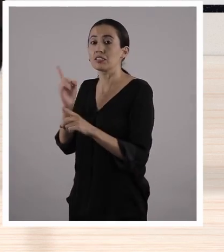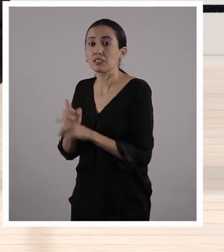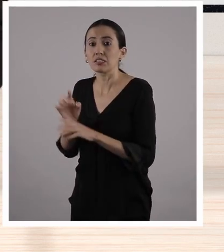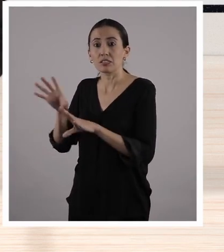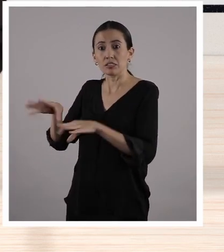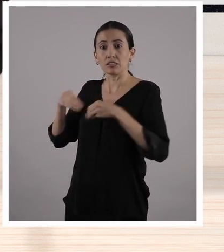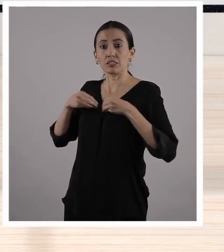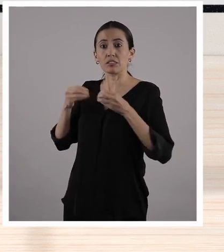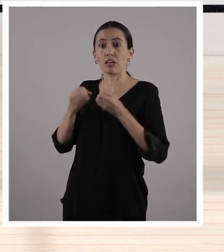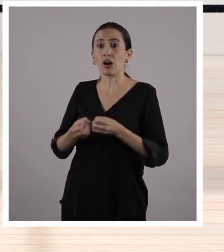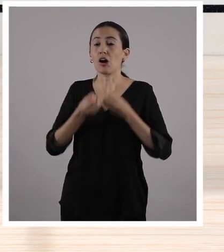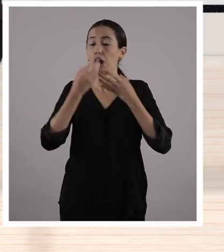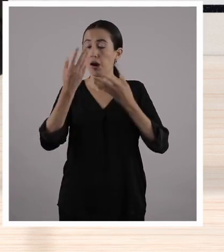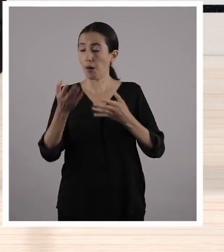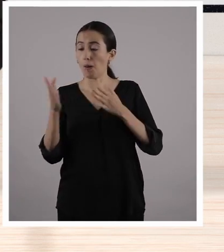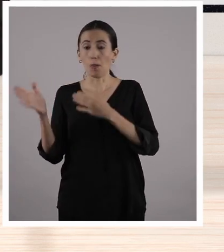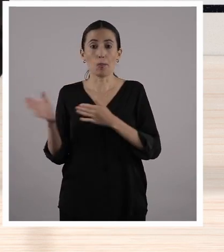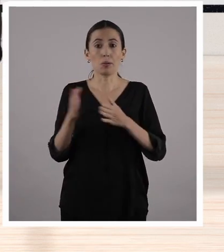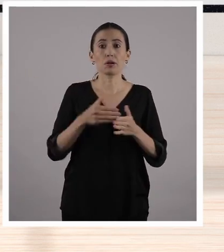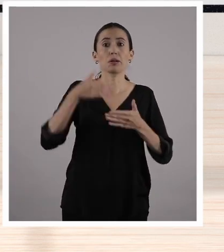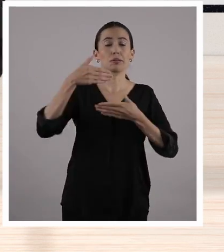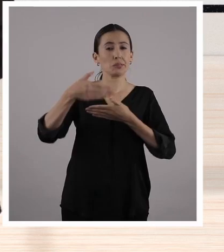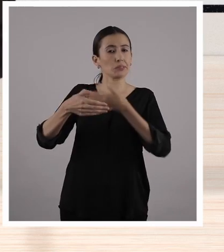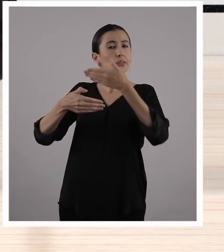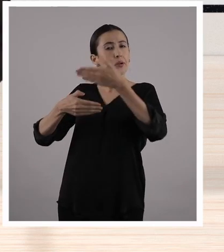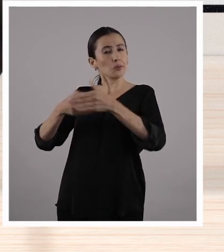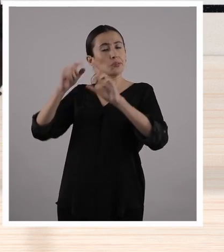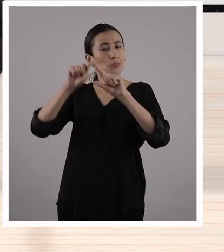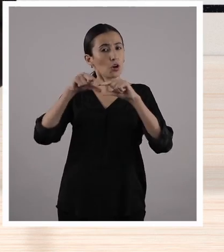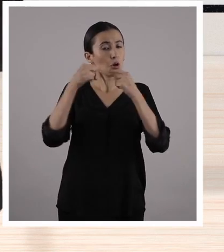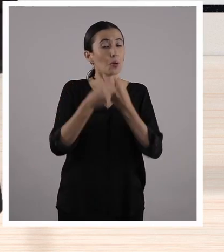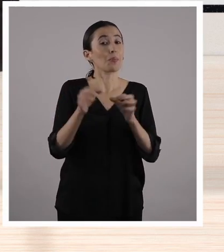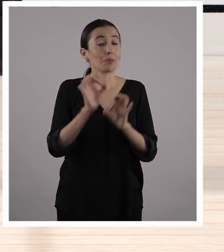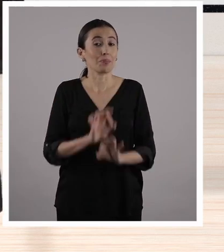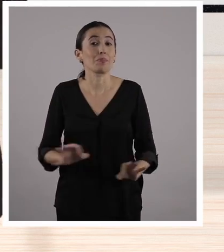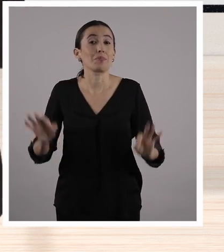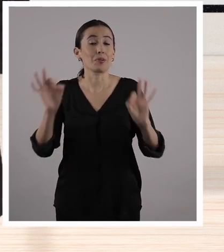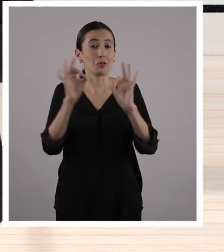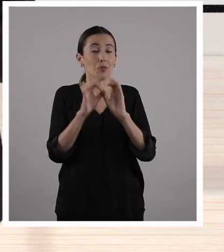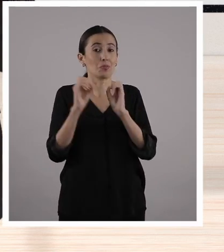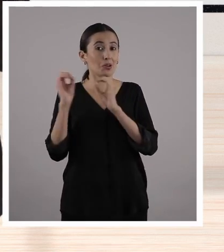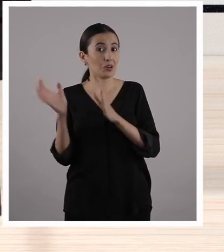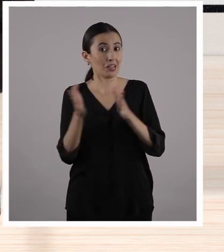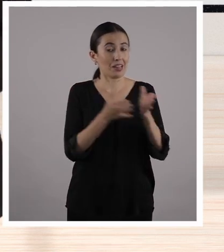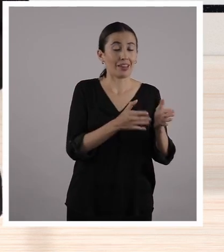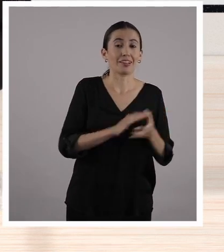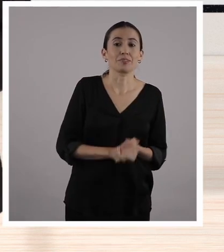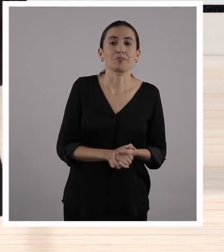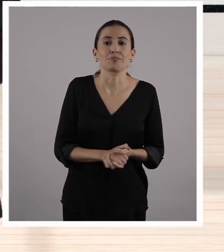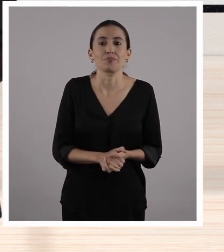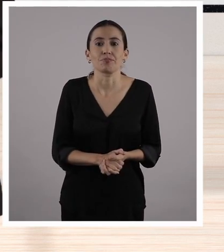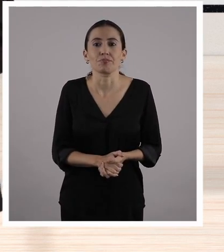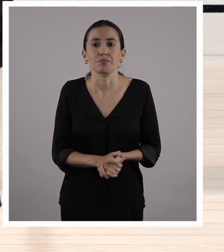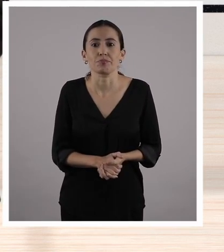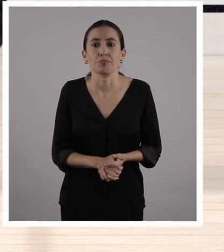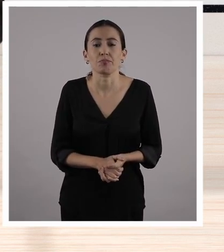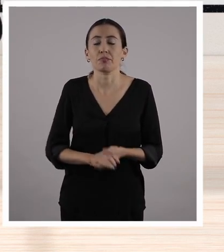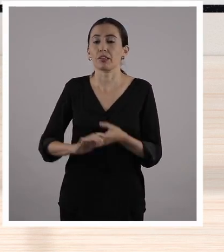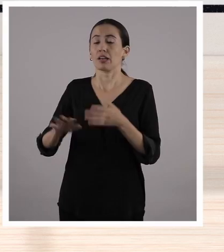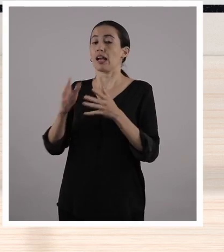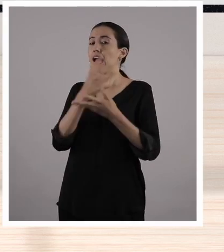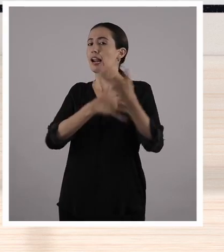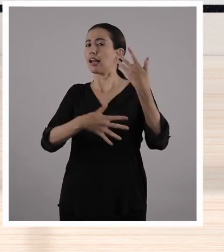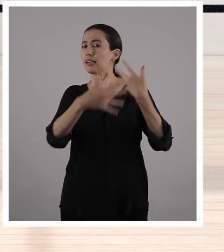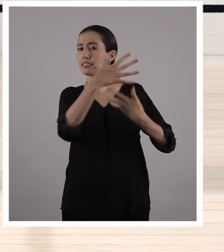Nelly, muy bien, esta forma de transmitir información de generación en generación. Muy valioso y muy importante esto de la oralidad.